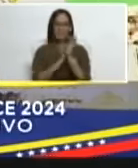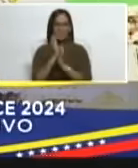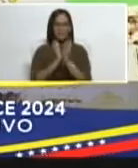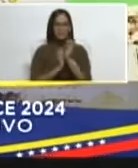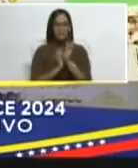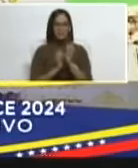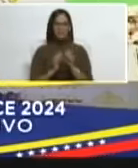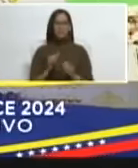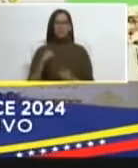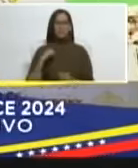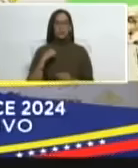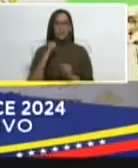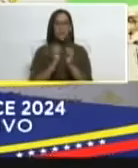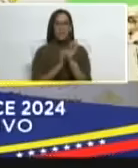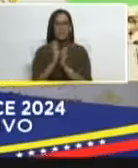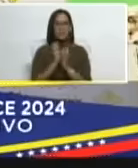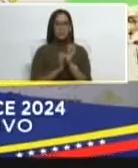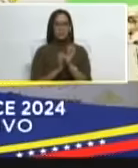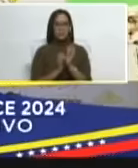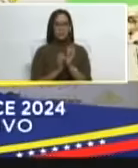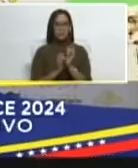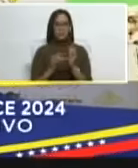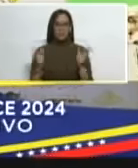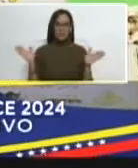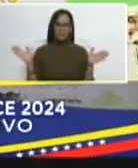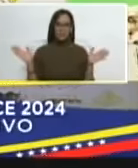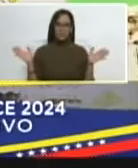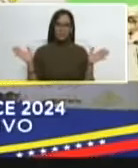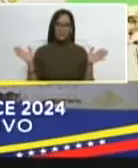Soy Jesús de Nazaret.